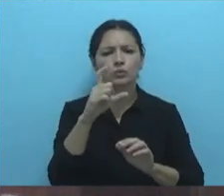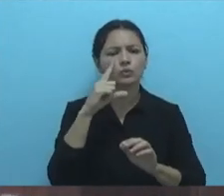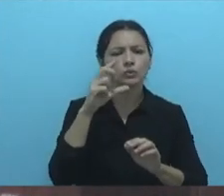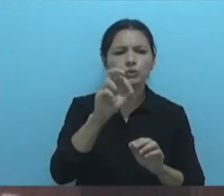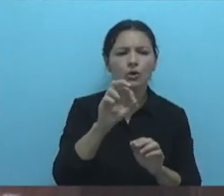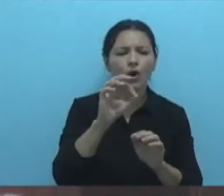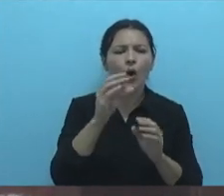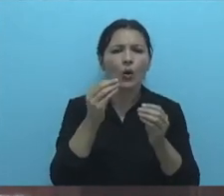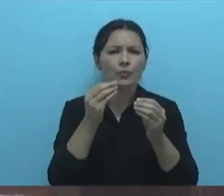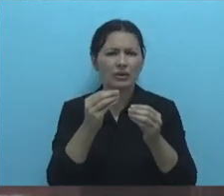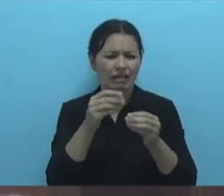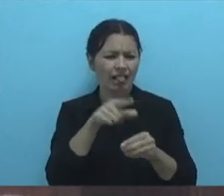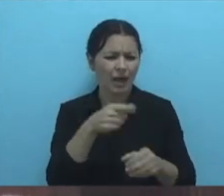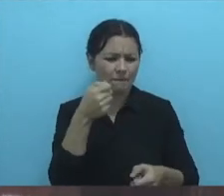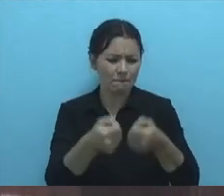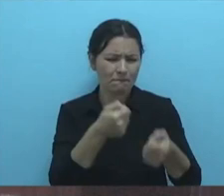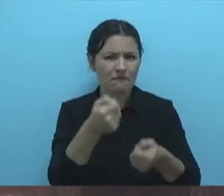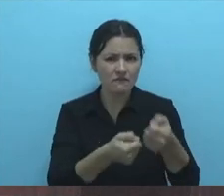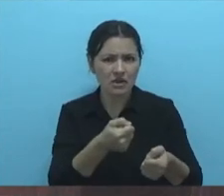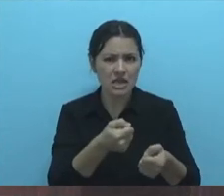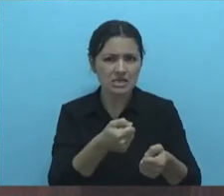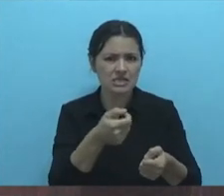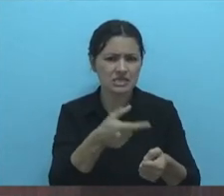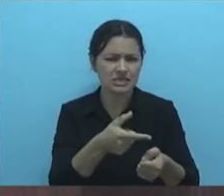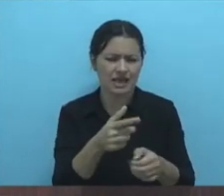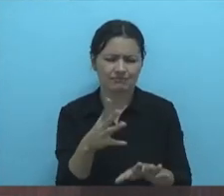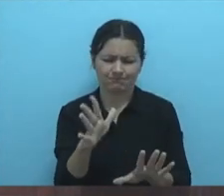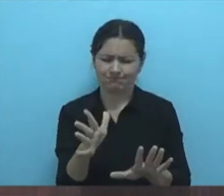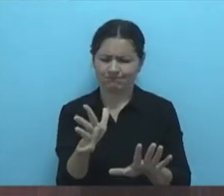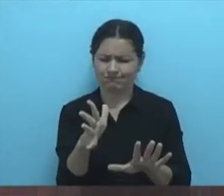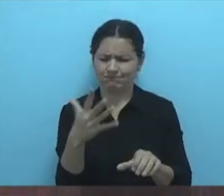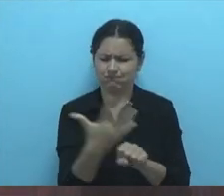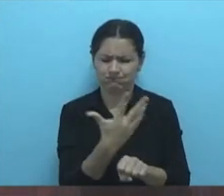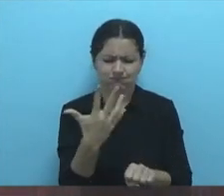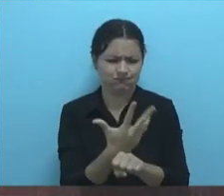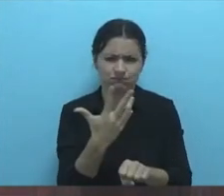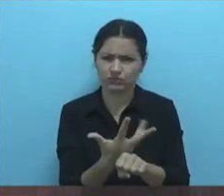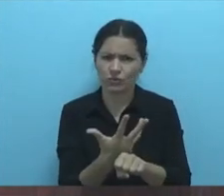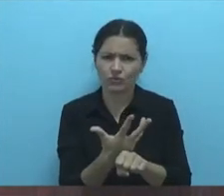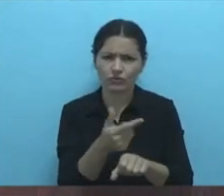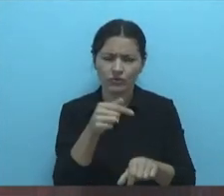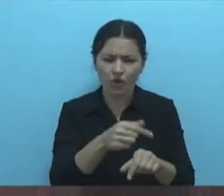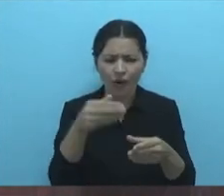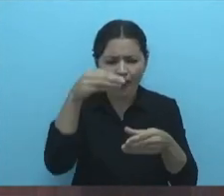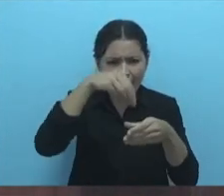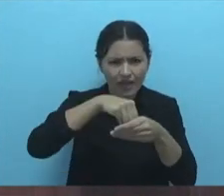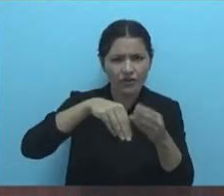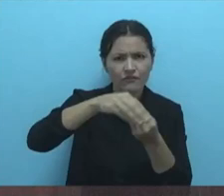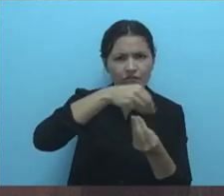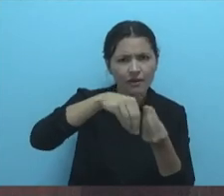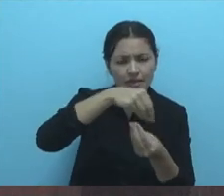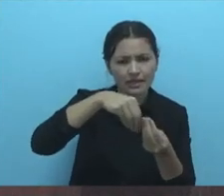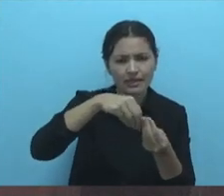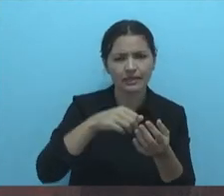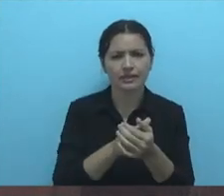víctima de un maltrato infantil muy grande sufrió violencia y crueldad es muy muy contundentes al interior de su entorno familiar y también sufrió